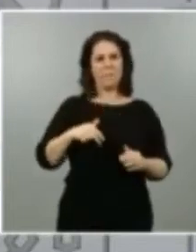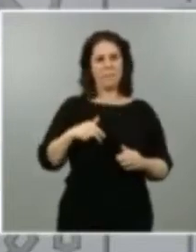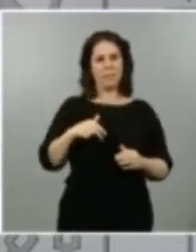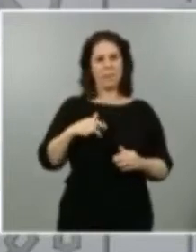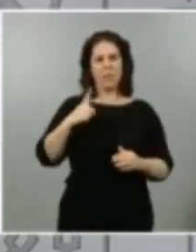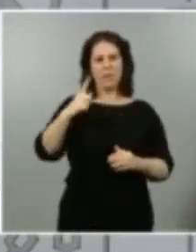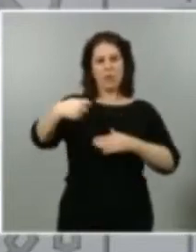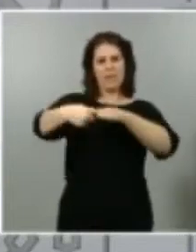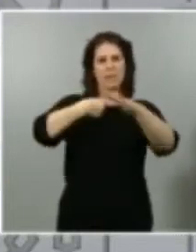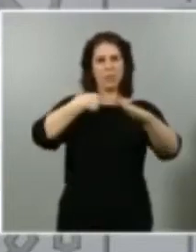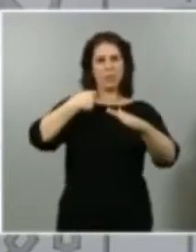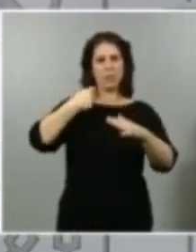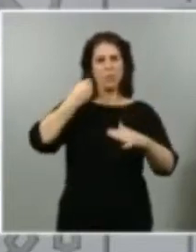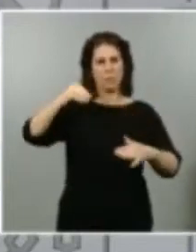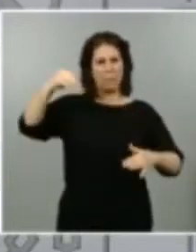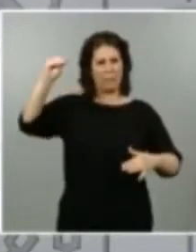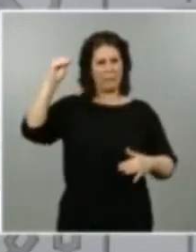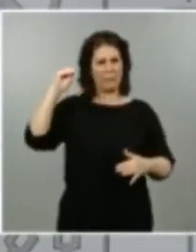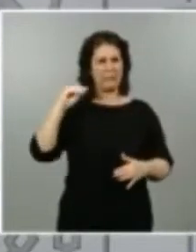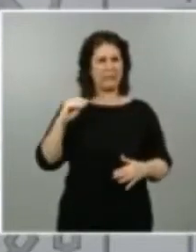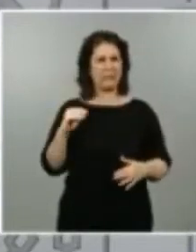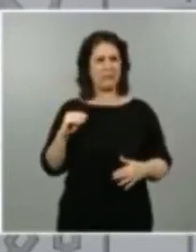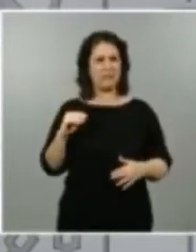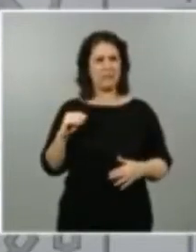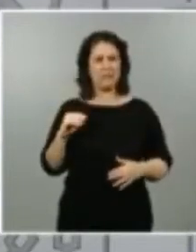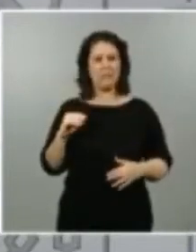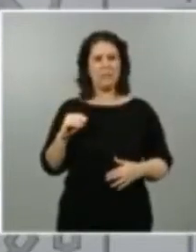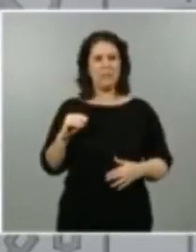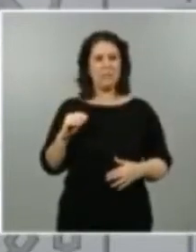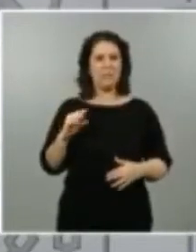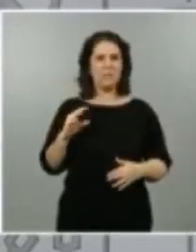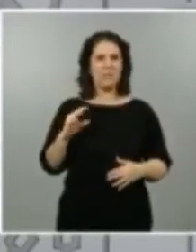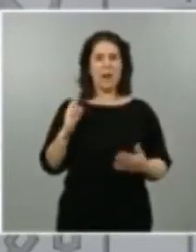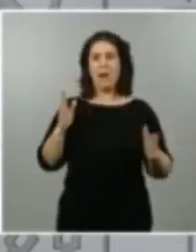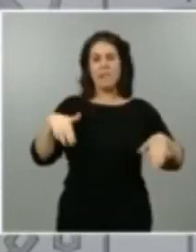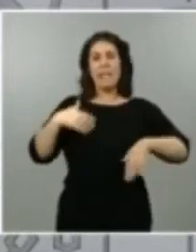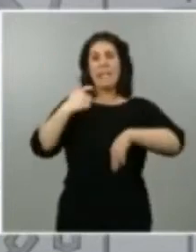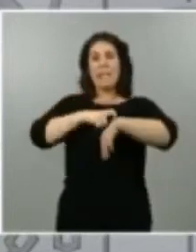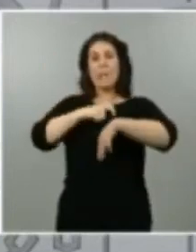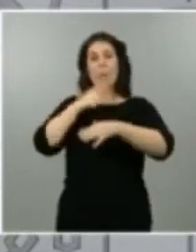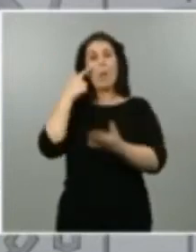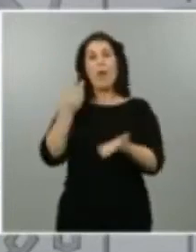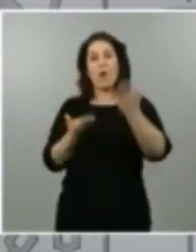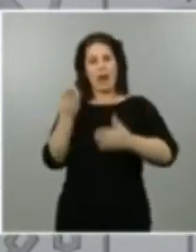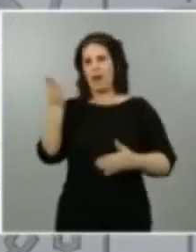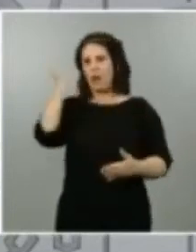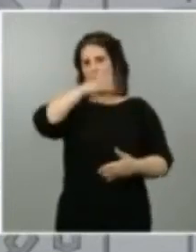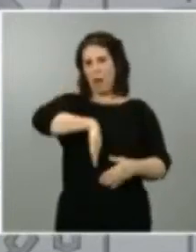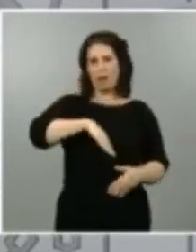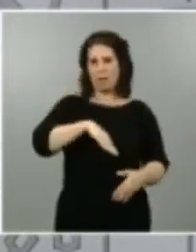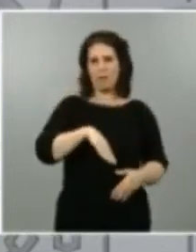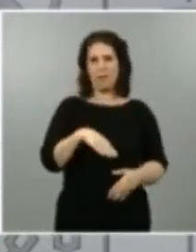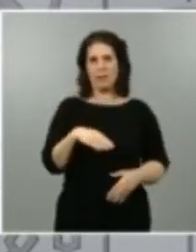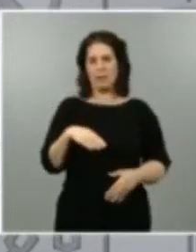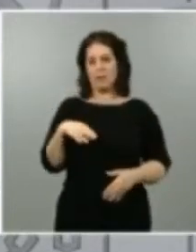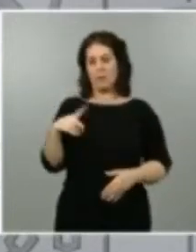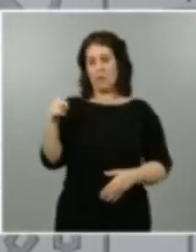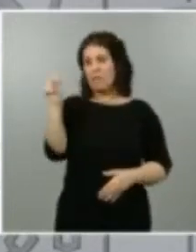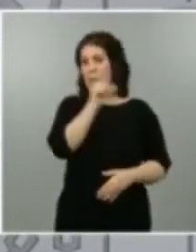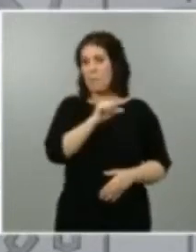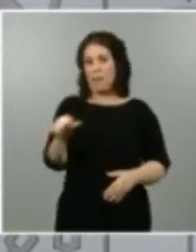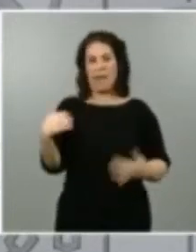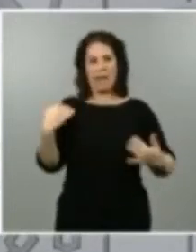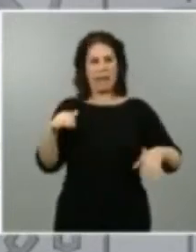más no se tuvo tiempo de valorar las no hubo opción así una semana con un pase de trabajo de los